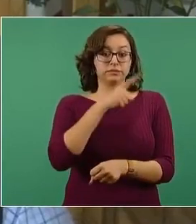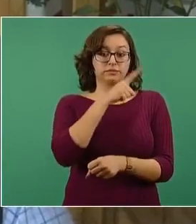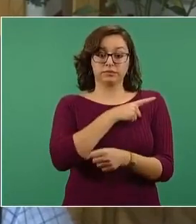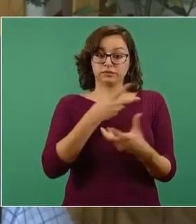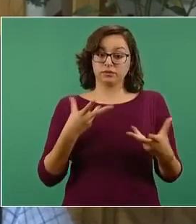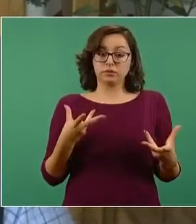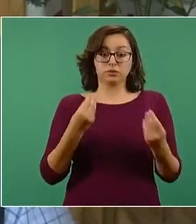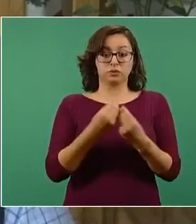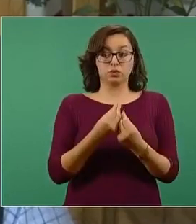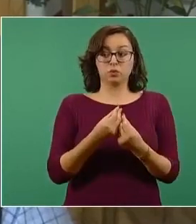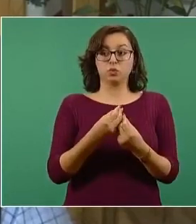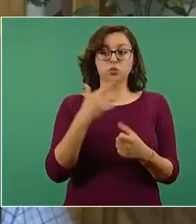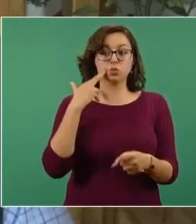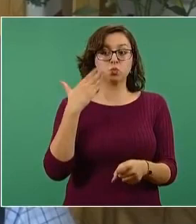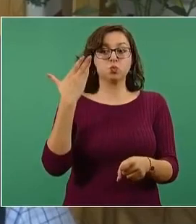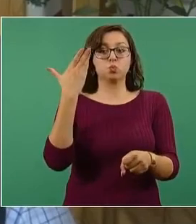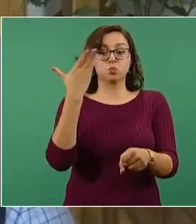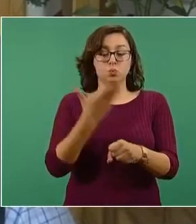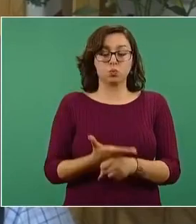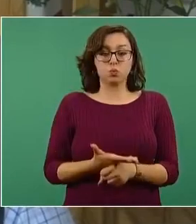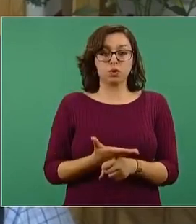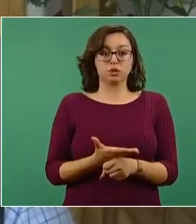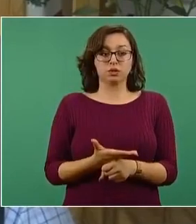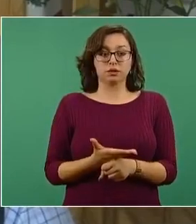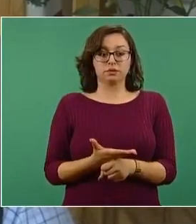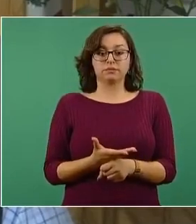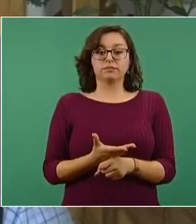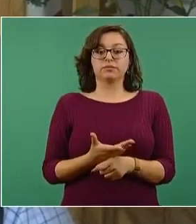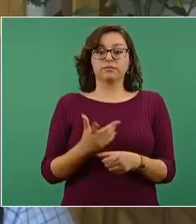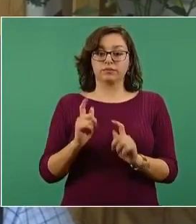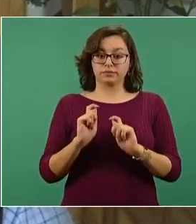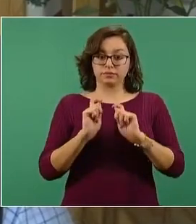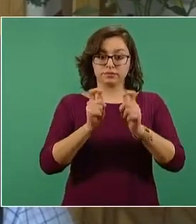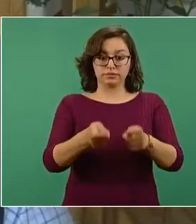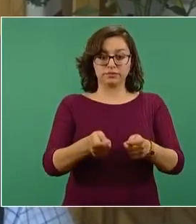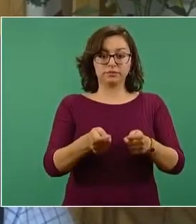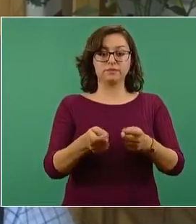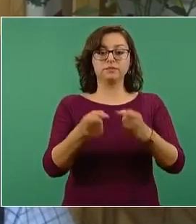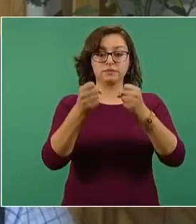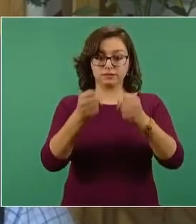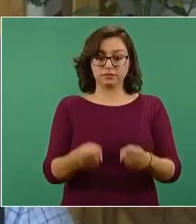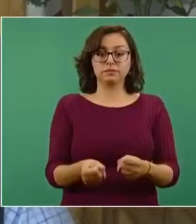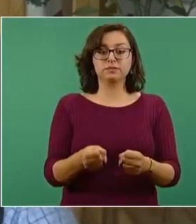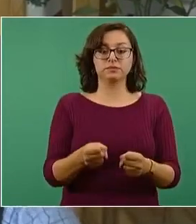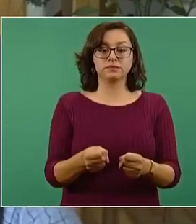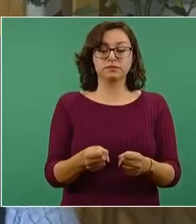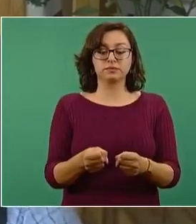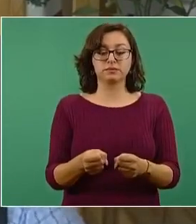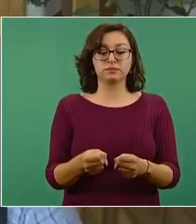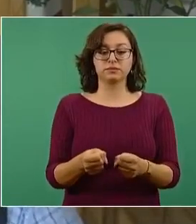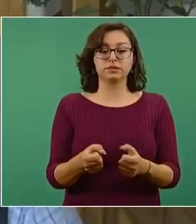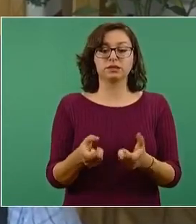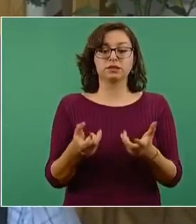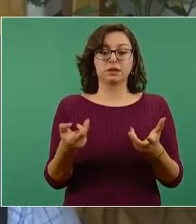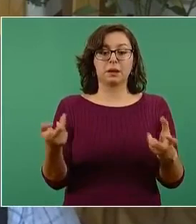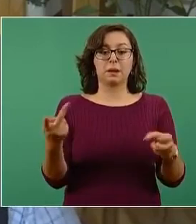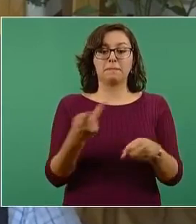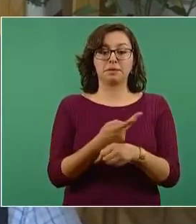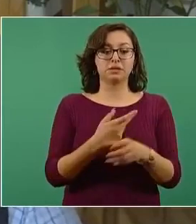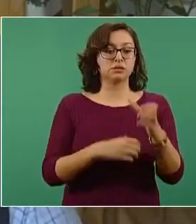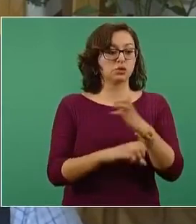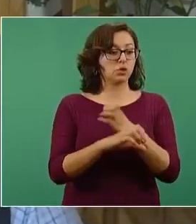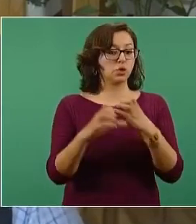dependencia que tiene bajo su mandato y que además asegura que los diferentes